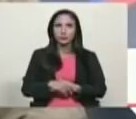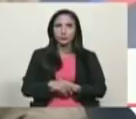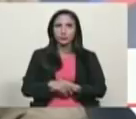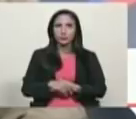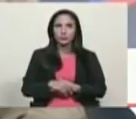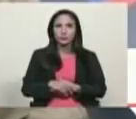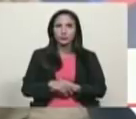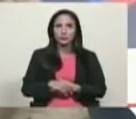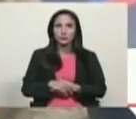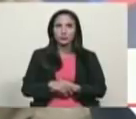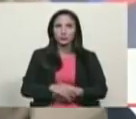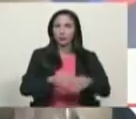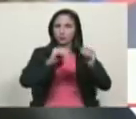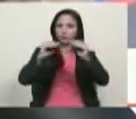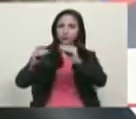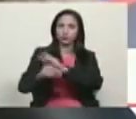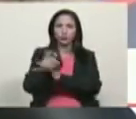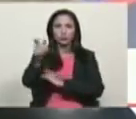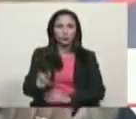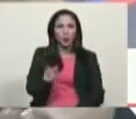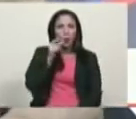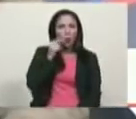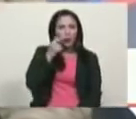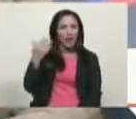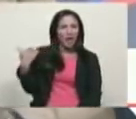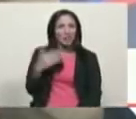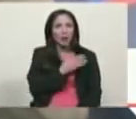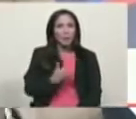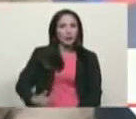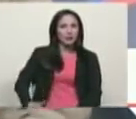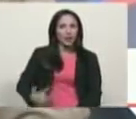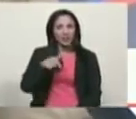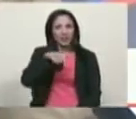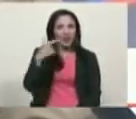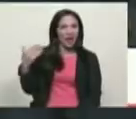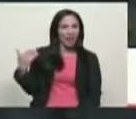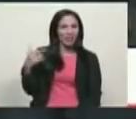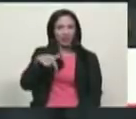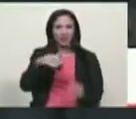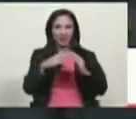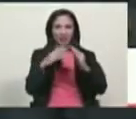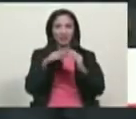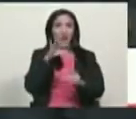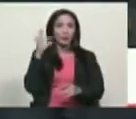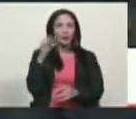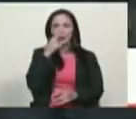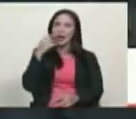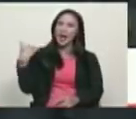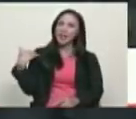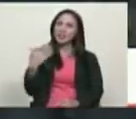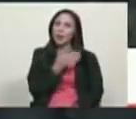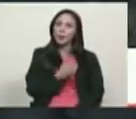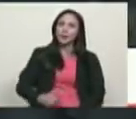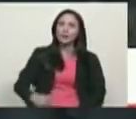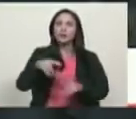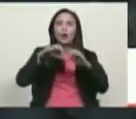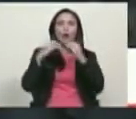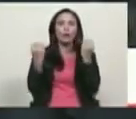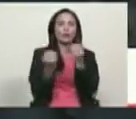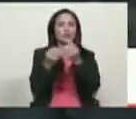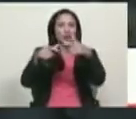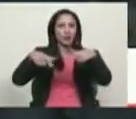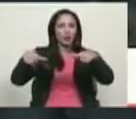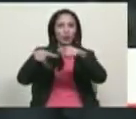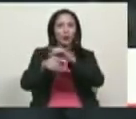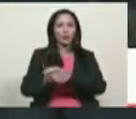un llamado del general Cipriano Castro, quien gobernaba en este palacio, en esta casa, en la oficina que queda ahora aquí, que